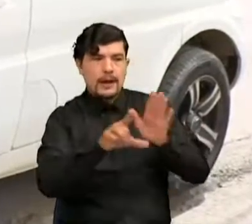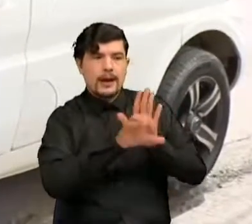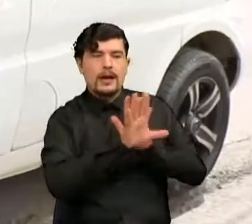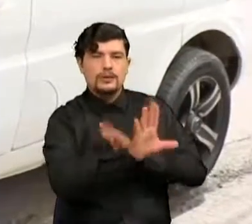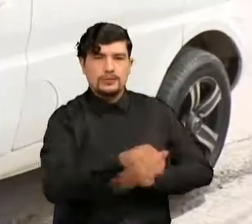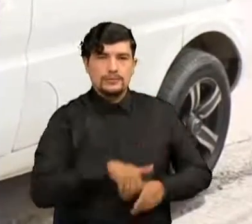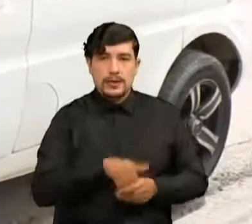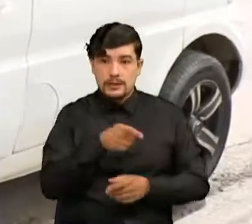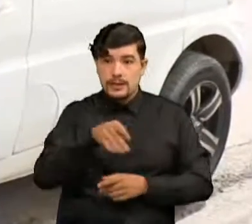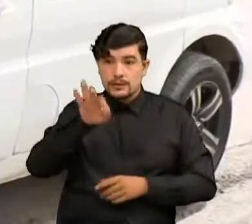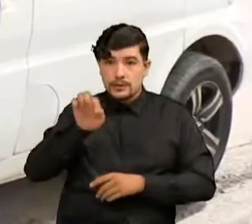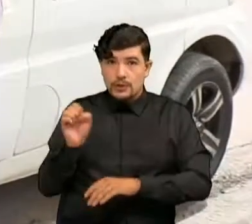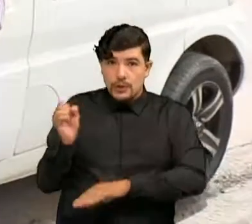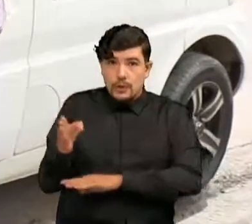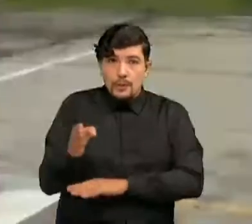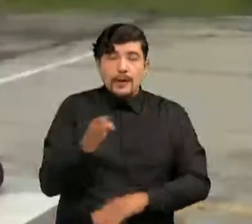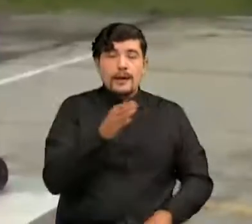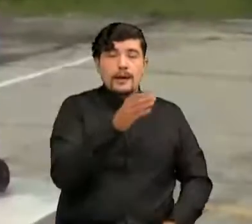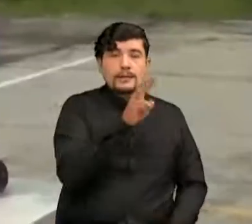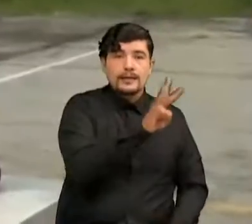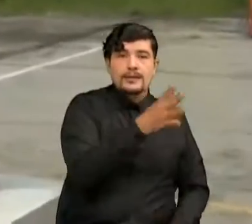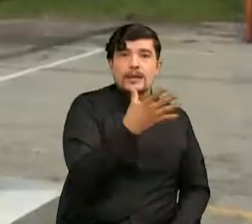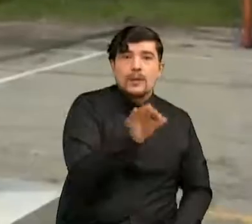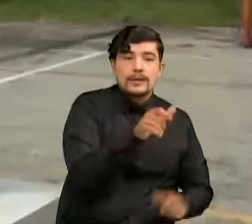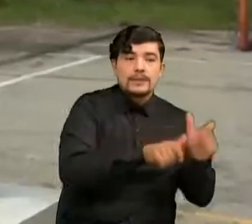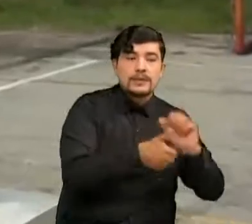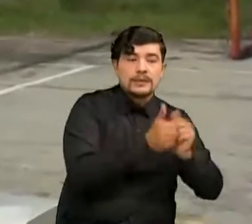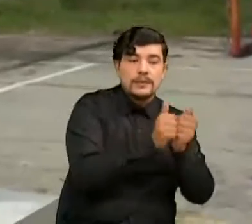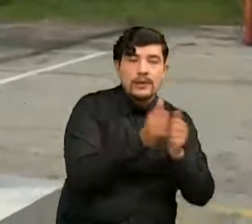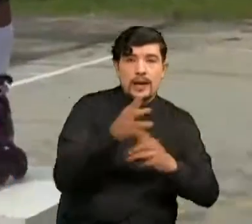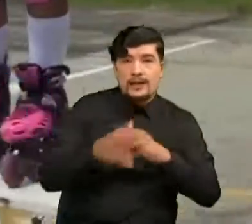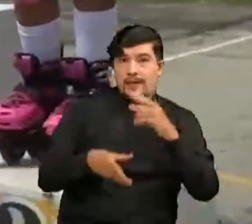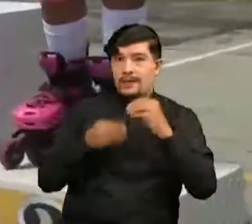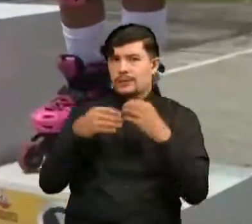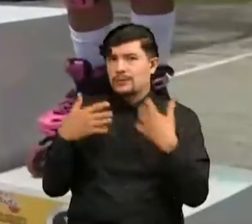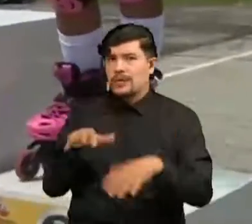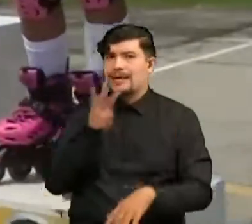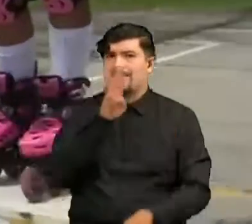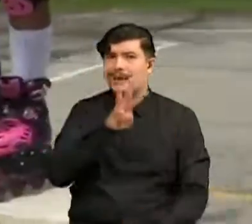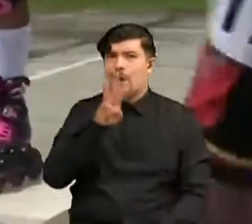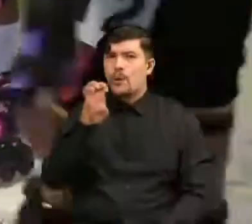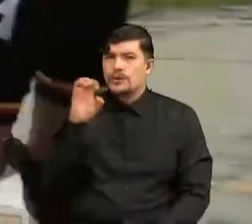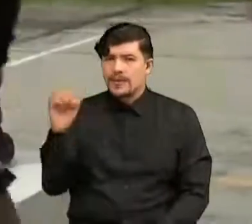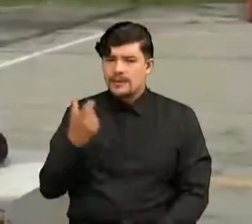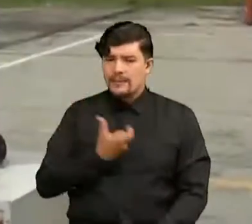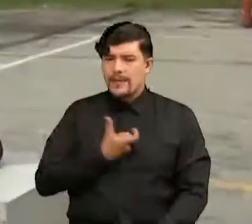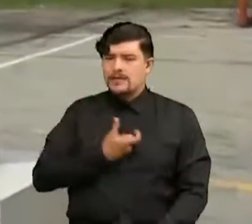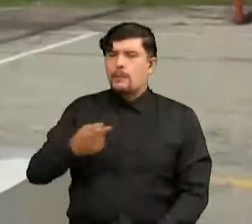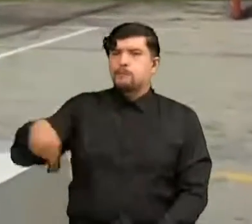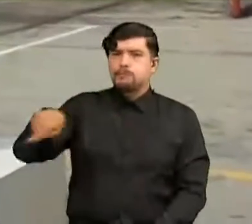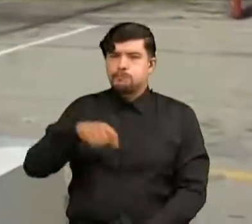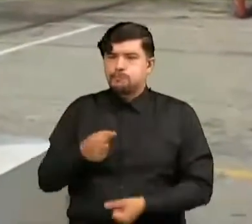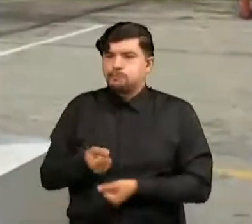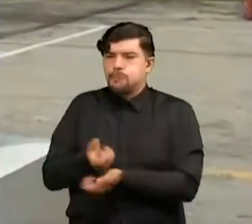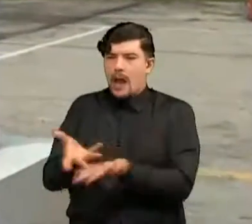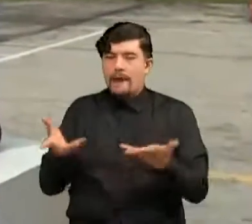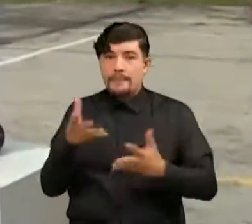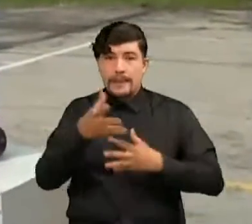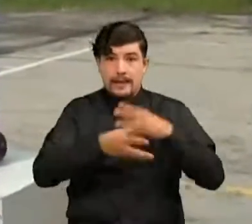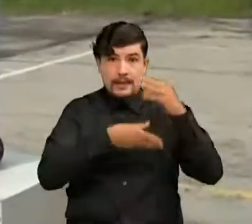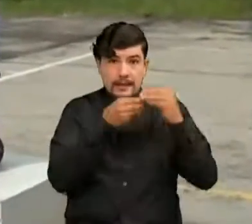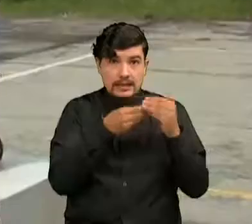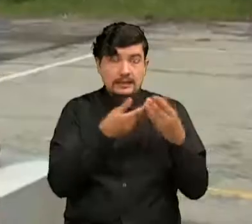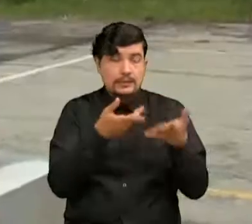clubes, 350 deportistas y entregamos más de 380 medallas para ellos mismos. Resaltar la participación